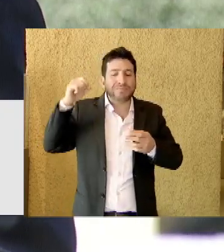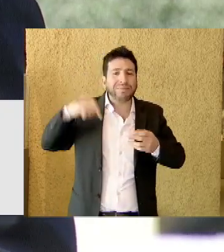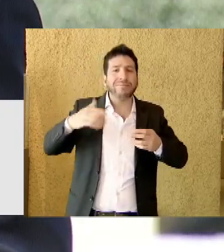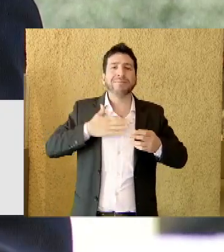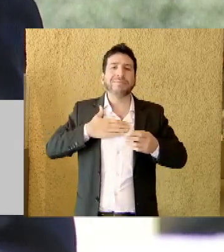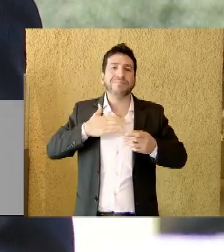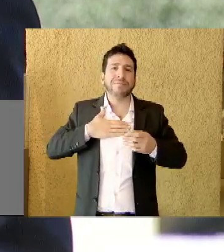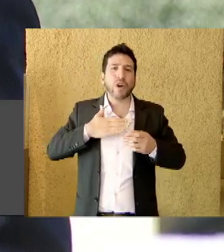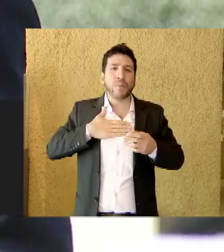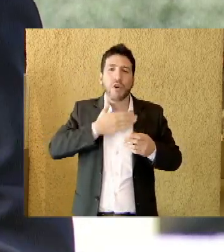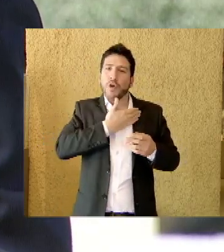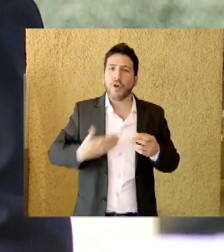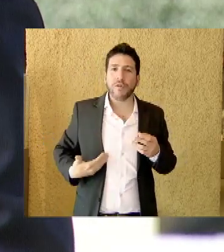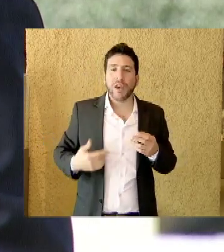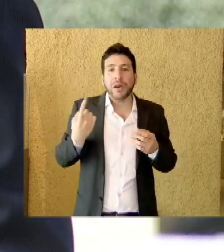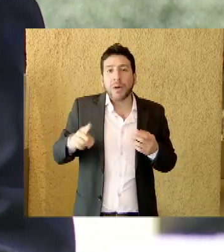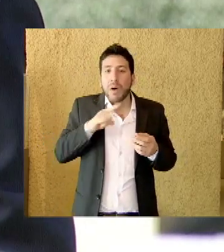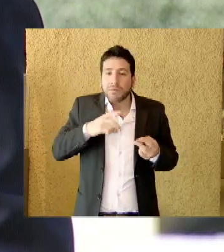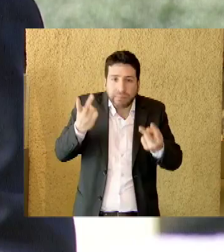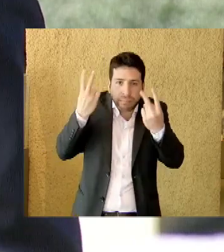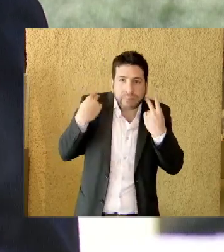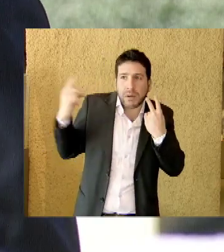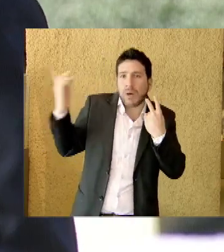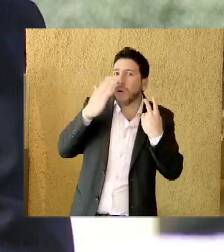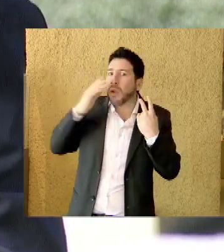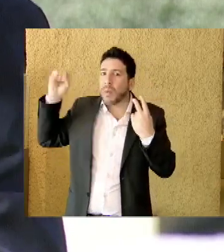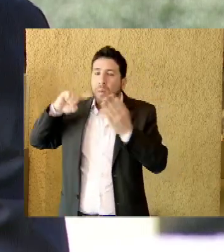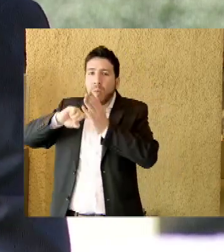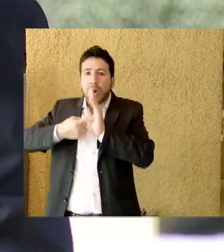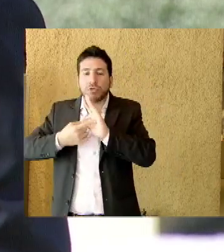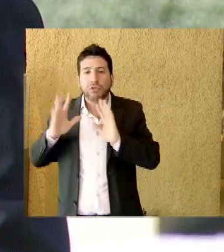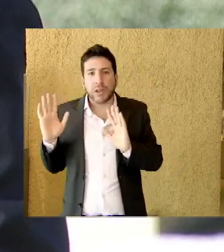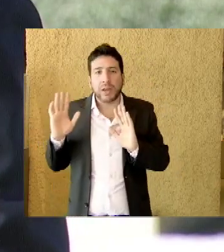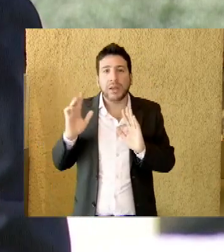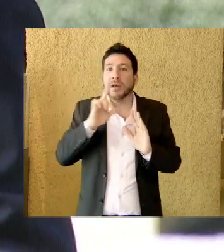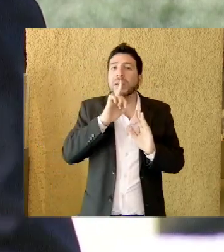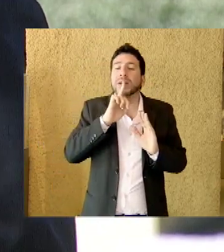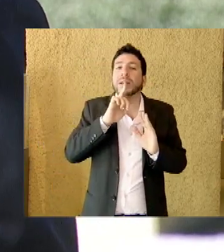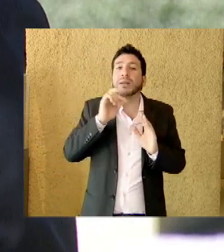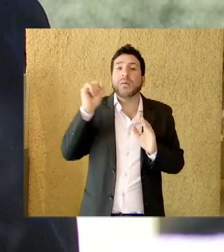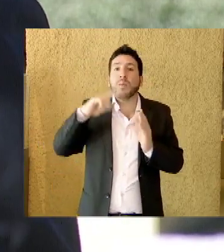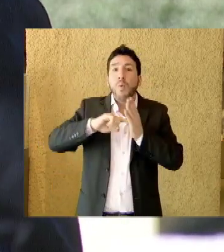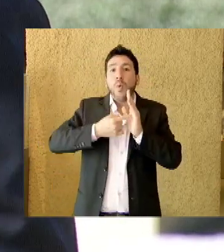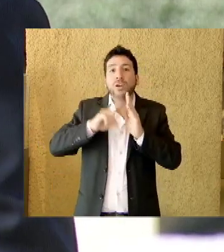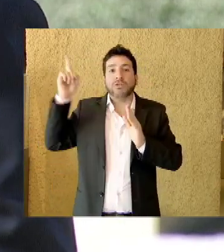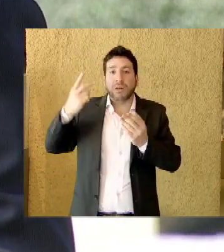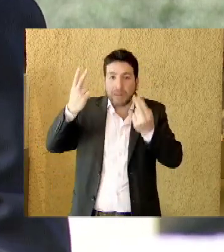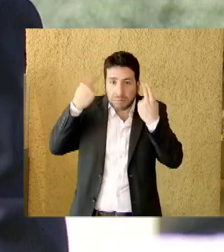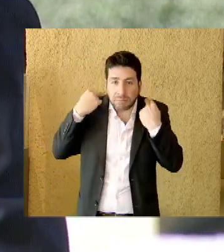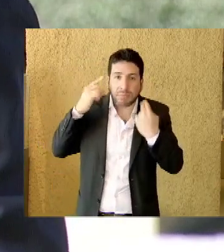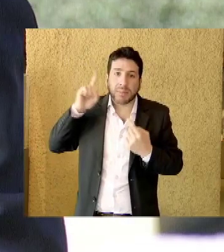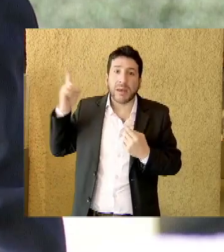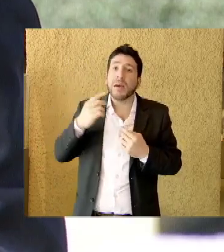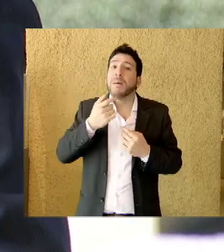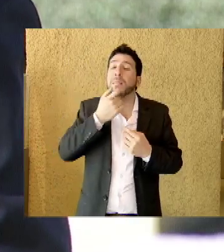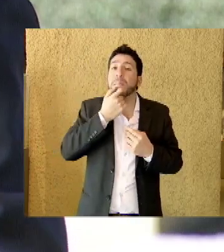va a tener que someterse a la autoridad enviada, que es un teniente de gobernador desde Buenos Aires. Es decir,